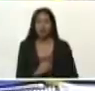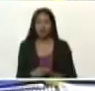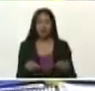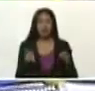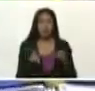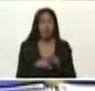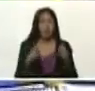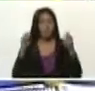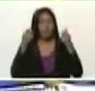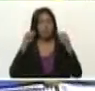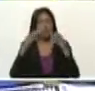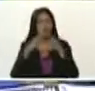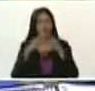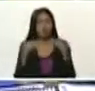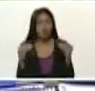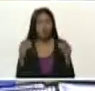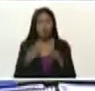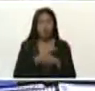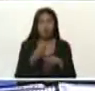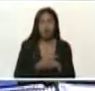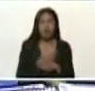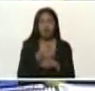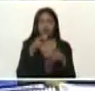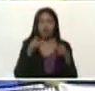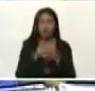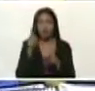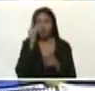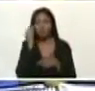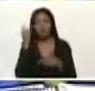se preparen todos los gobernadores, gobernadoras,